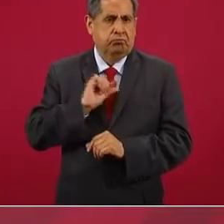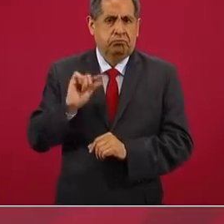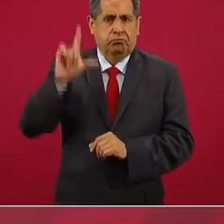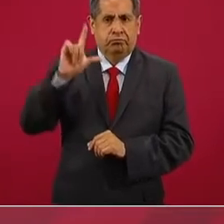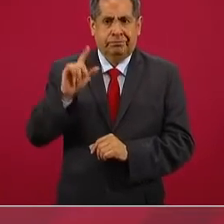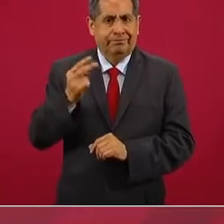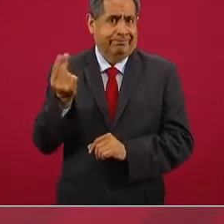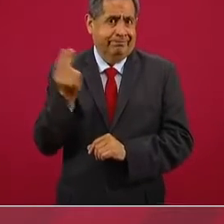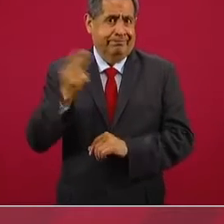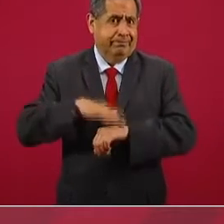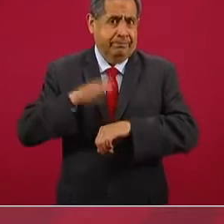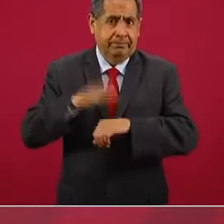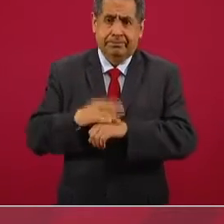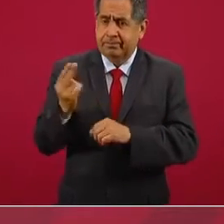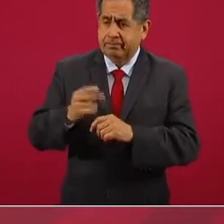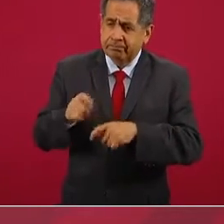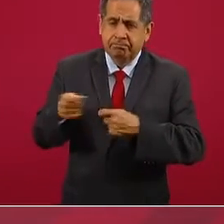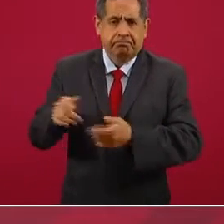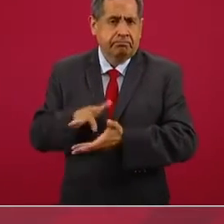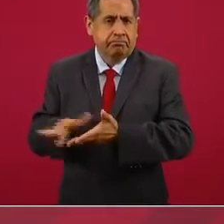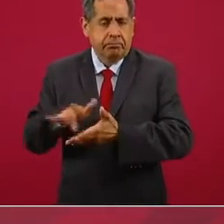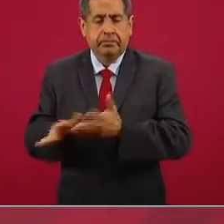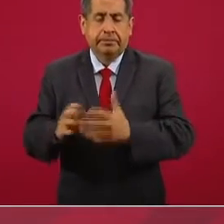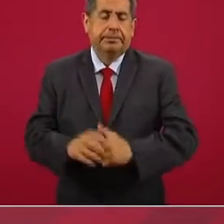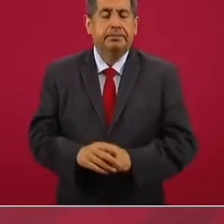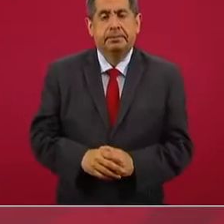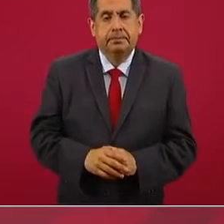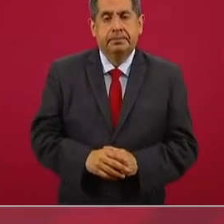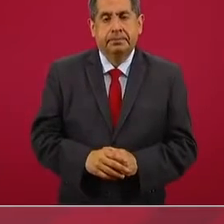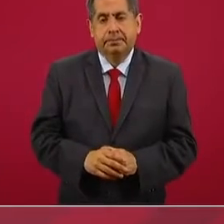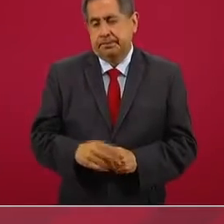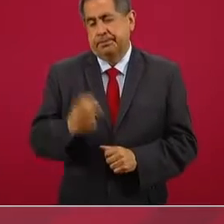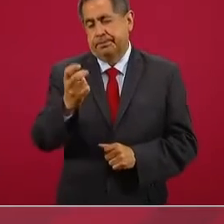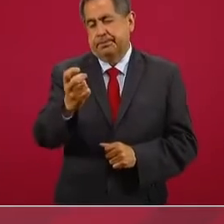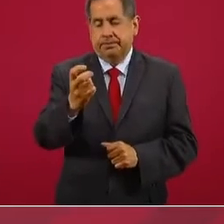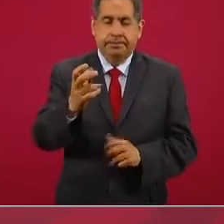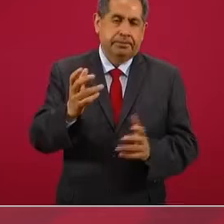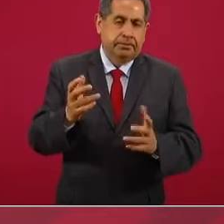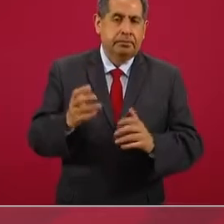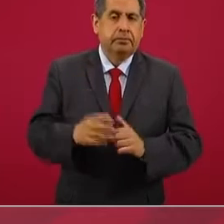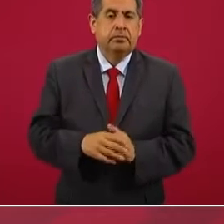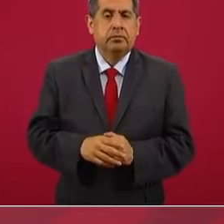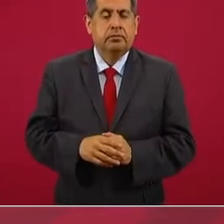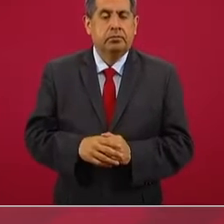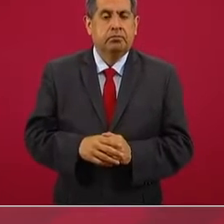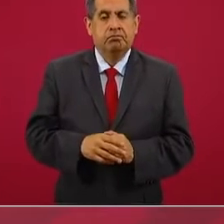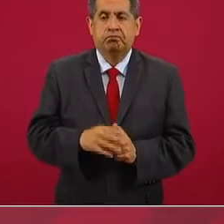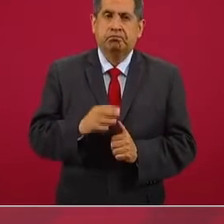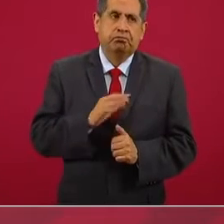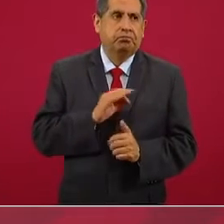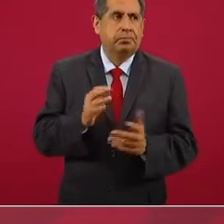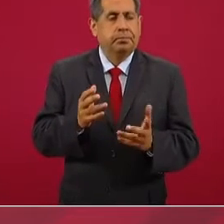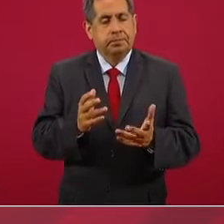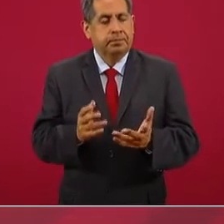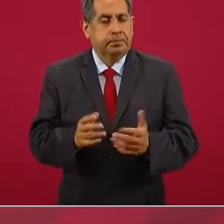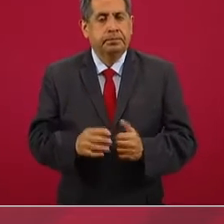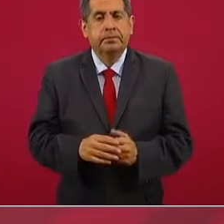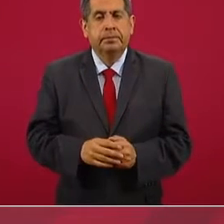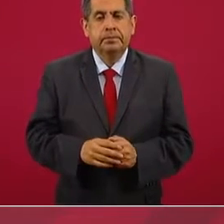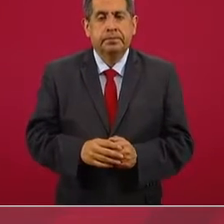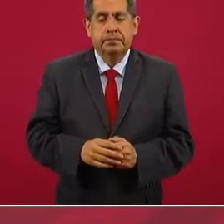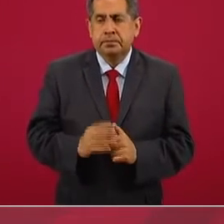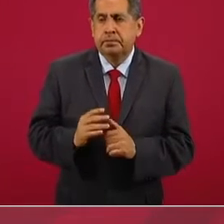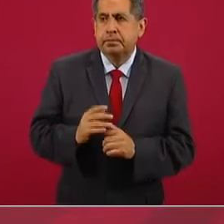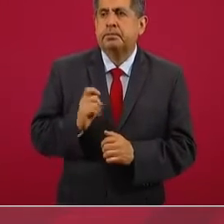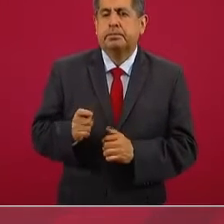especialistas. Entonces, eso es un poco el por